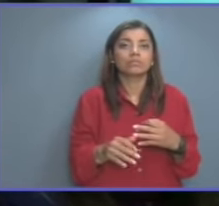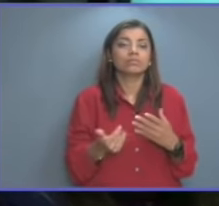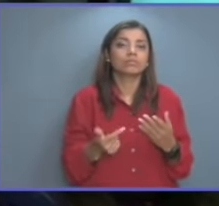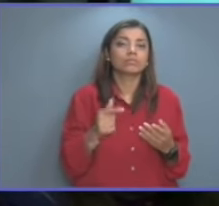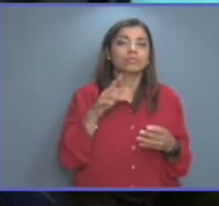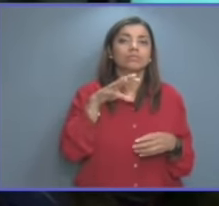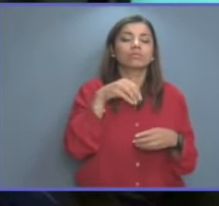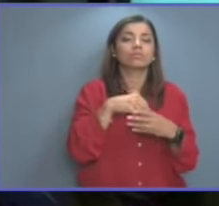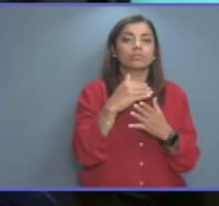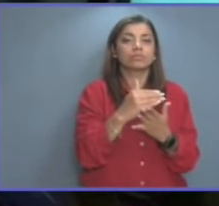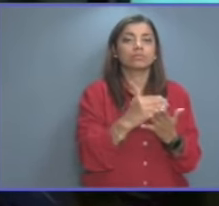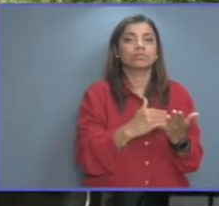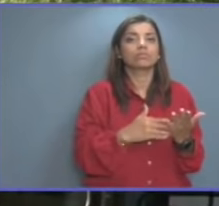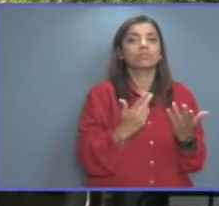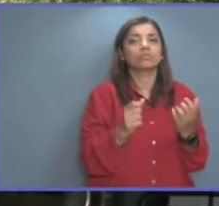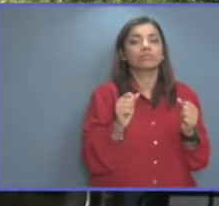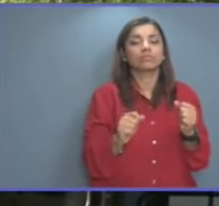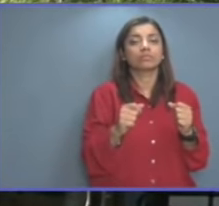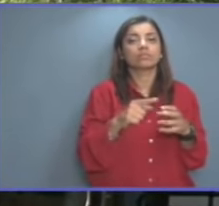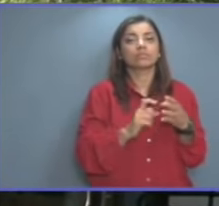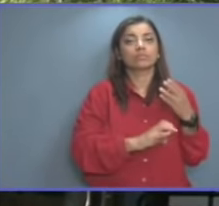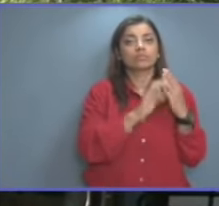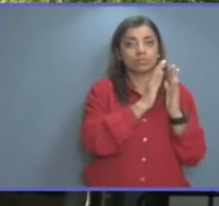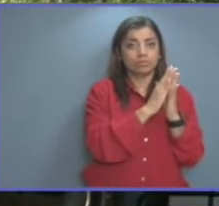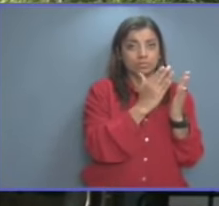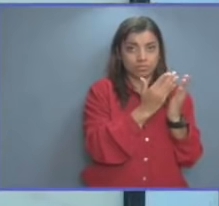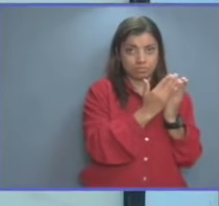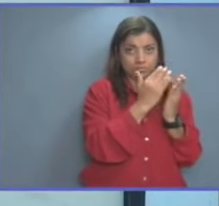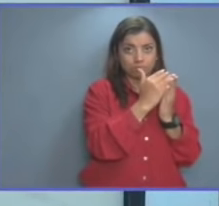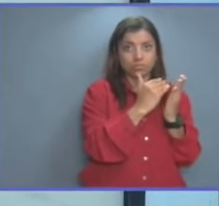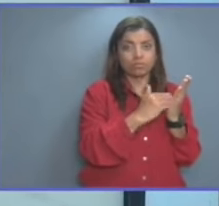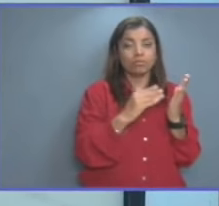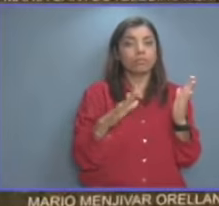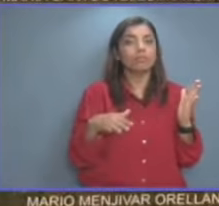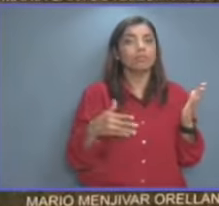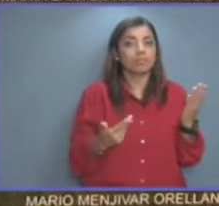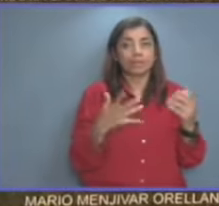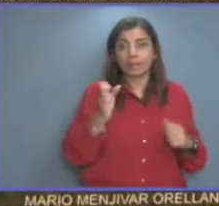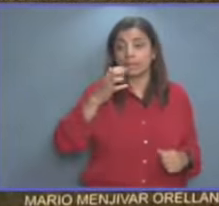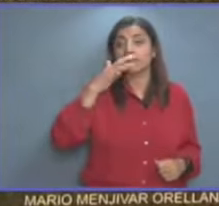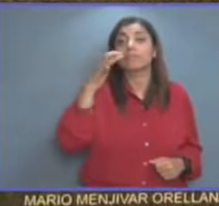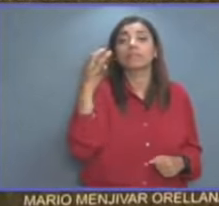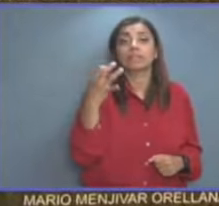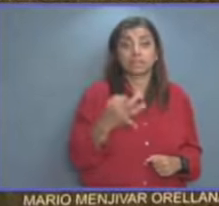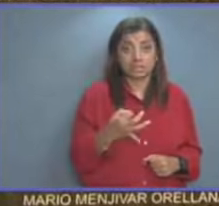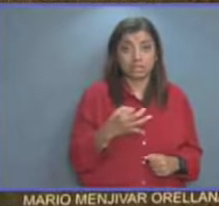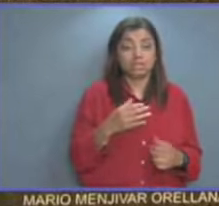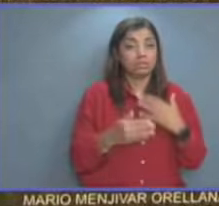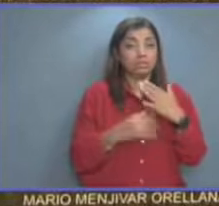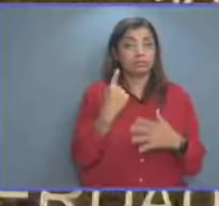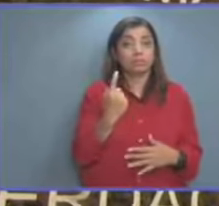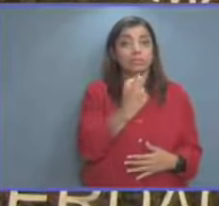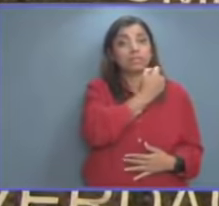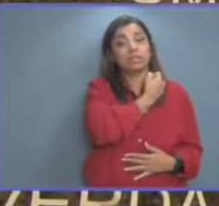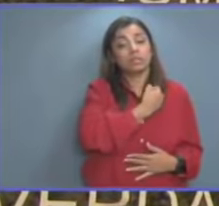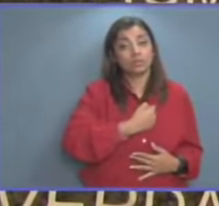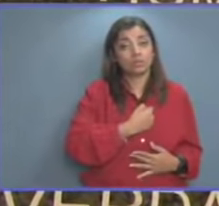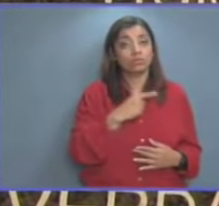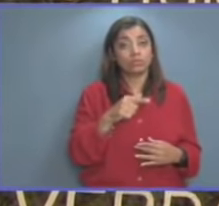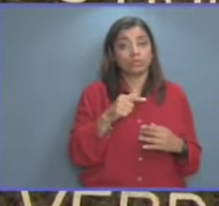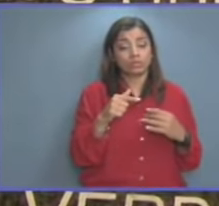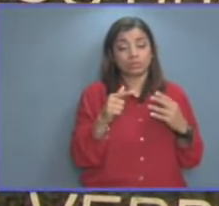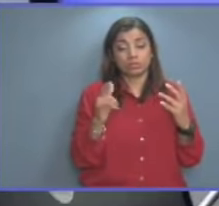incluya los parámetros que dio la sala de lo constitucional para llegar realmente a las víctimas del conflicto armado